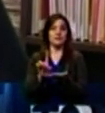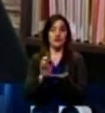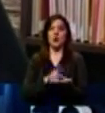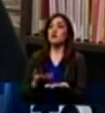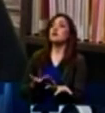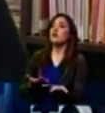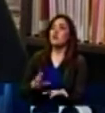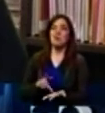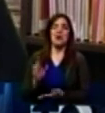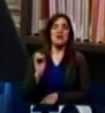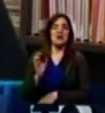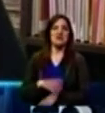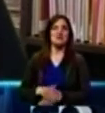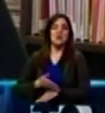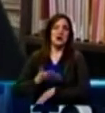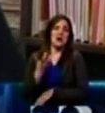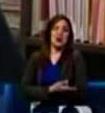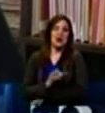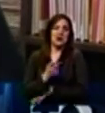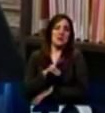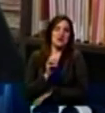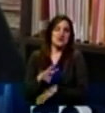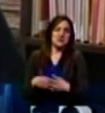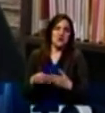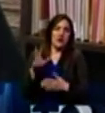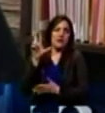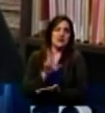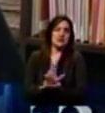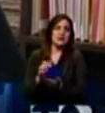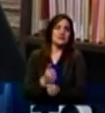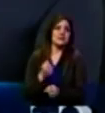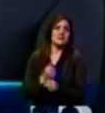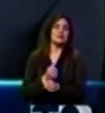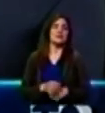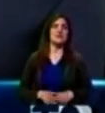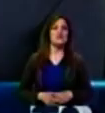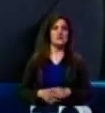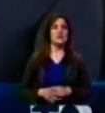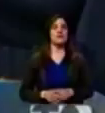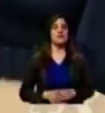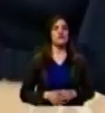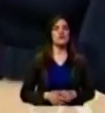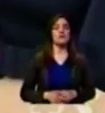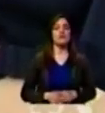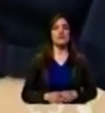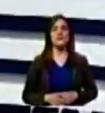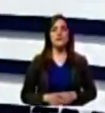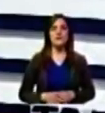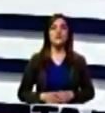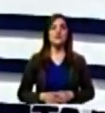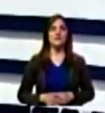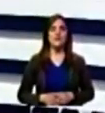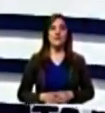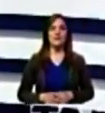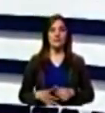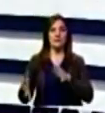pagan. Te pagan 15 días después, te pagan solo $20 por las 3 semanas que has trabajado. Abuso. Helen Quiñones, 24 horas.